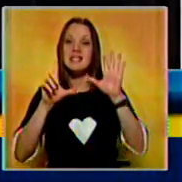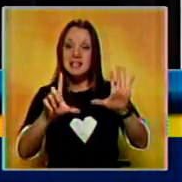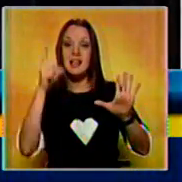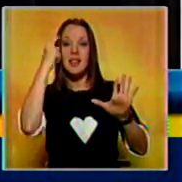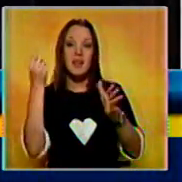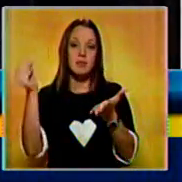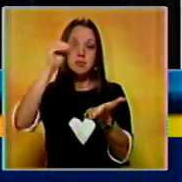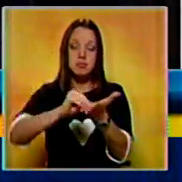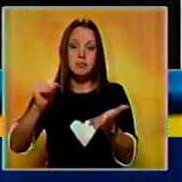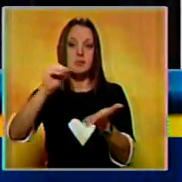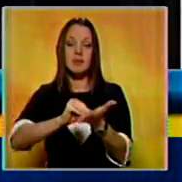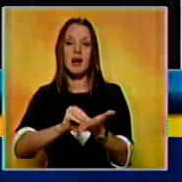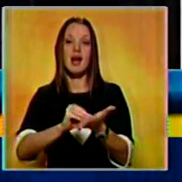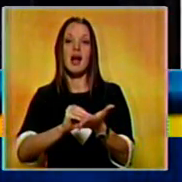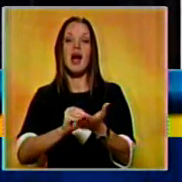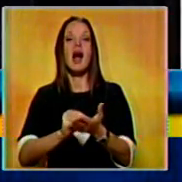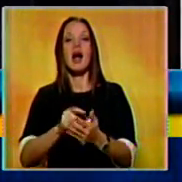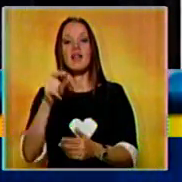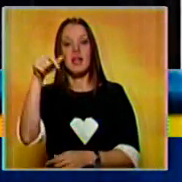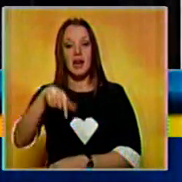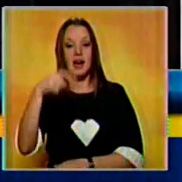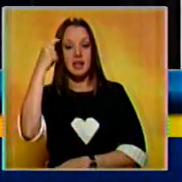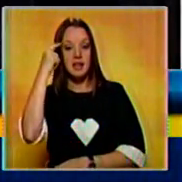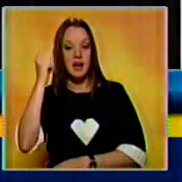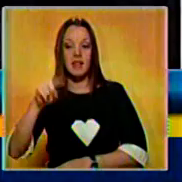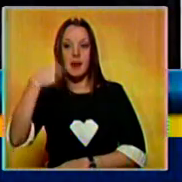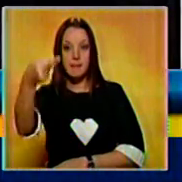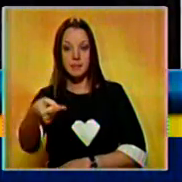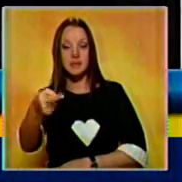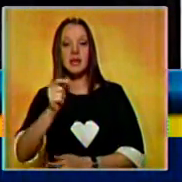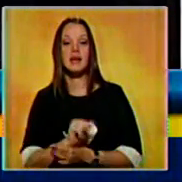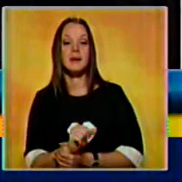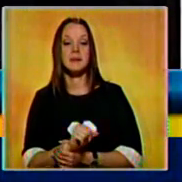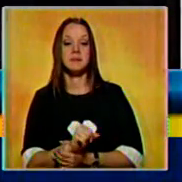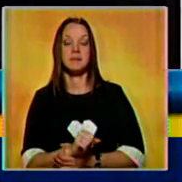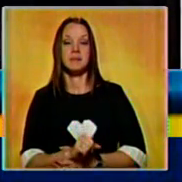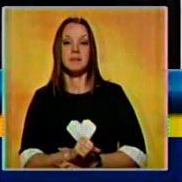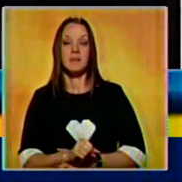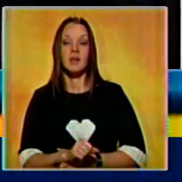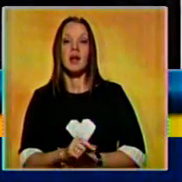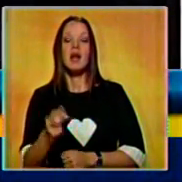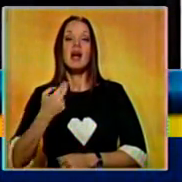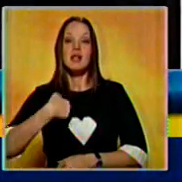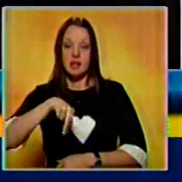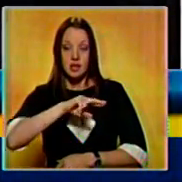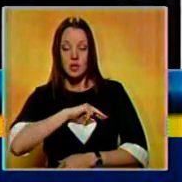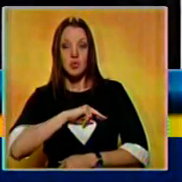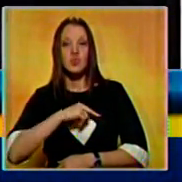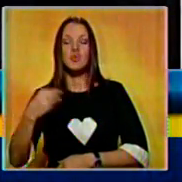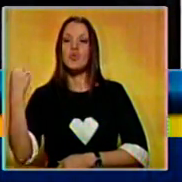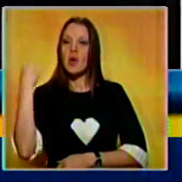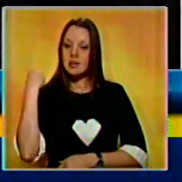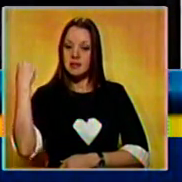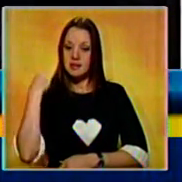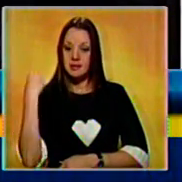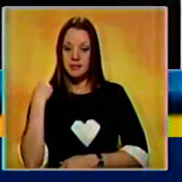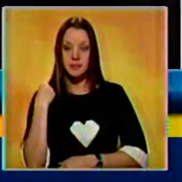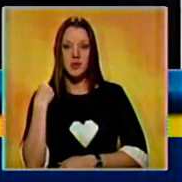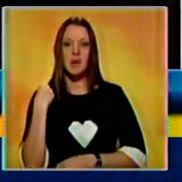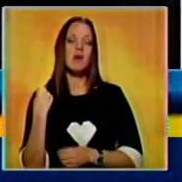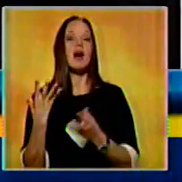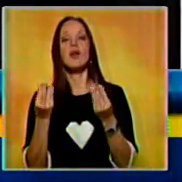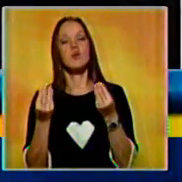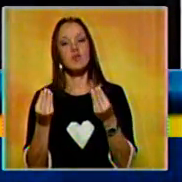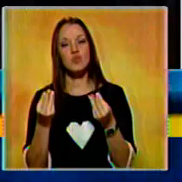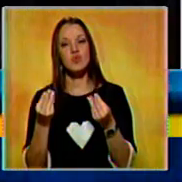días más a partir del día de mañana, en virtud de que nos han llamado